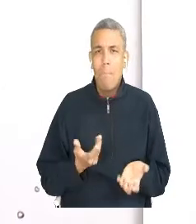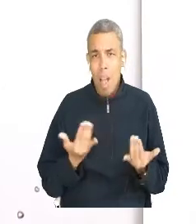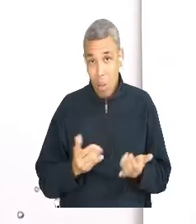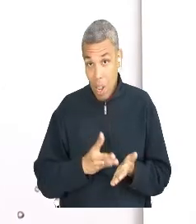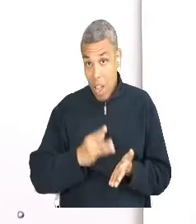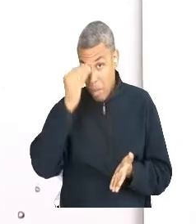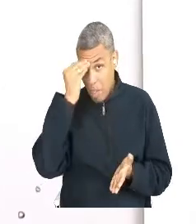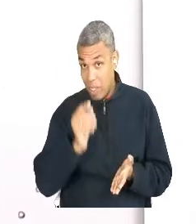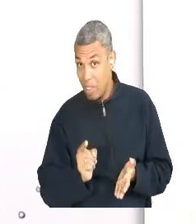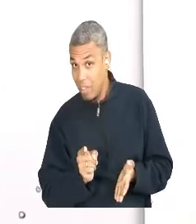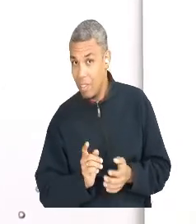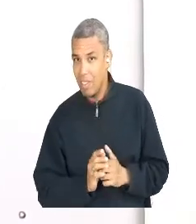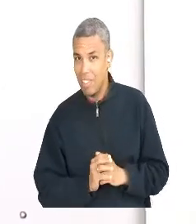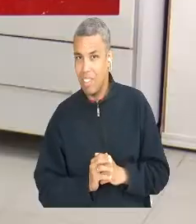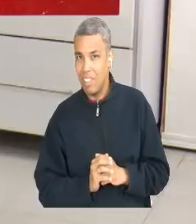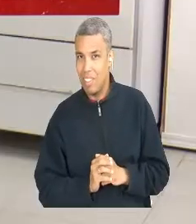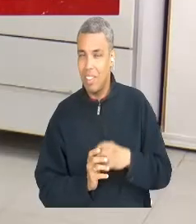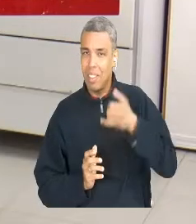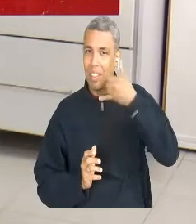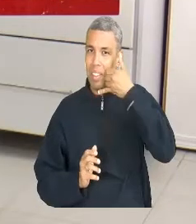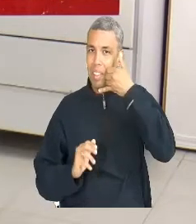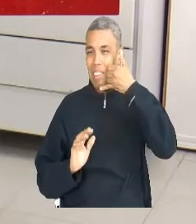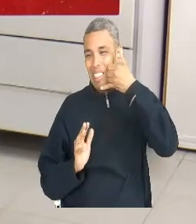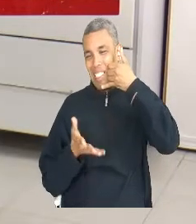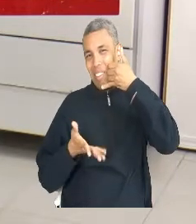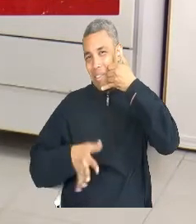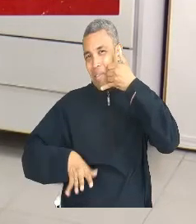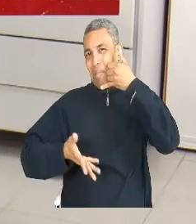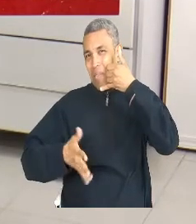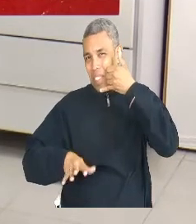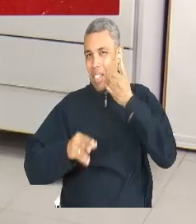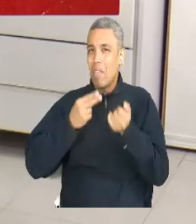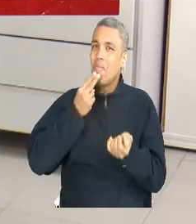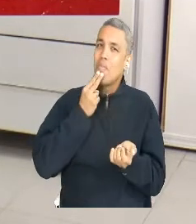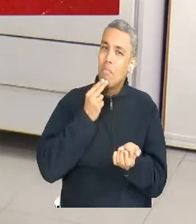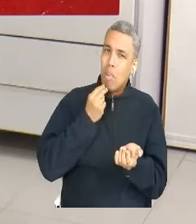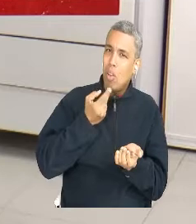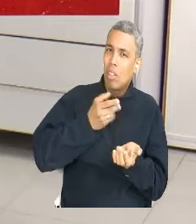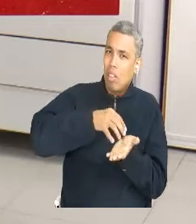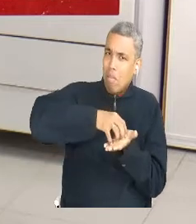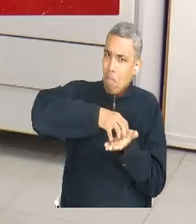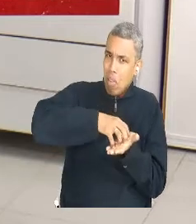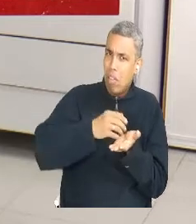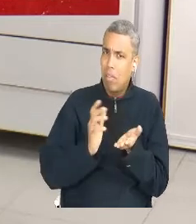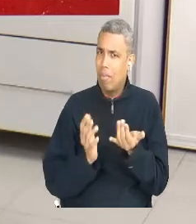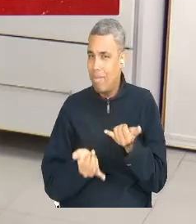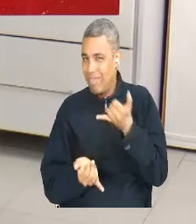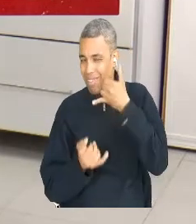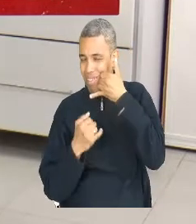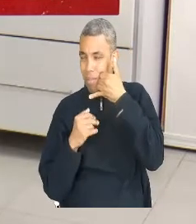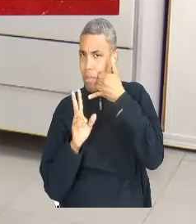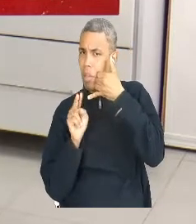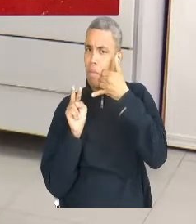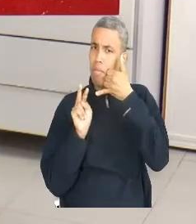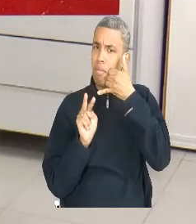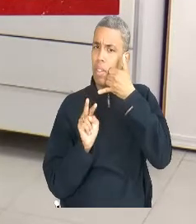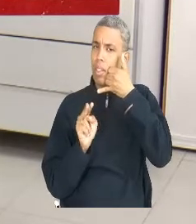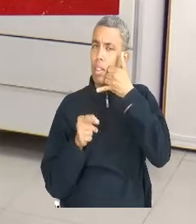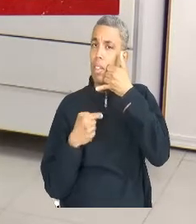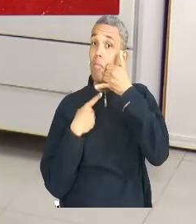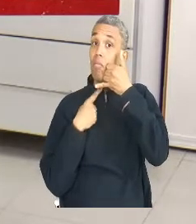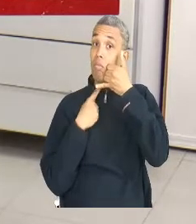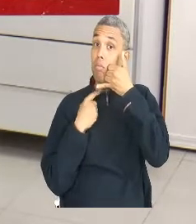Pues los postres sí, no me va muy bien. ¿No? Pero no. Ahorita mirando esa receta de esa ensalada me provocó y me